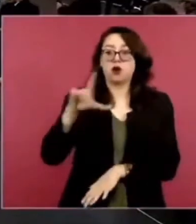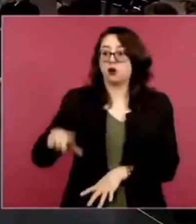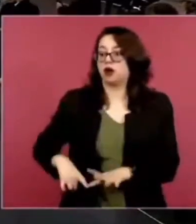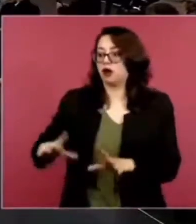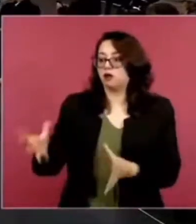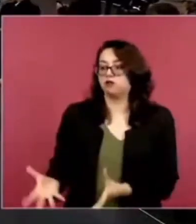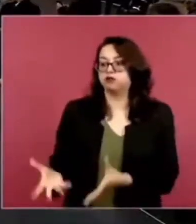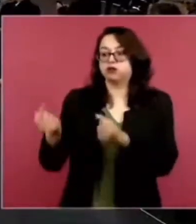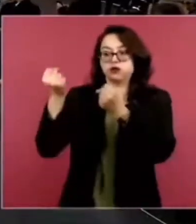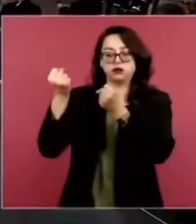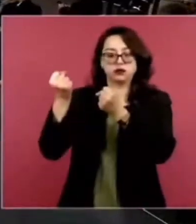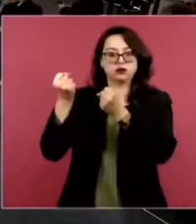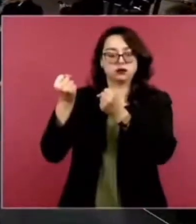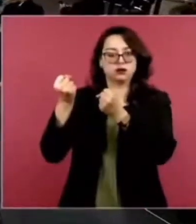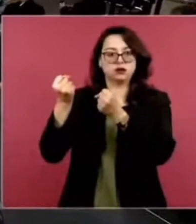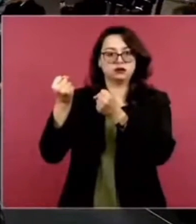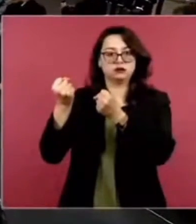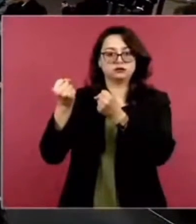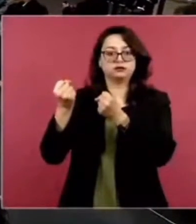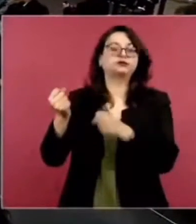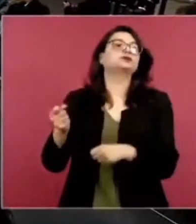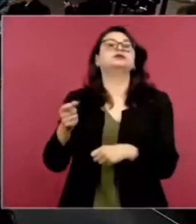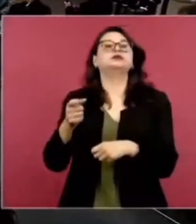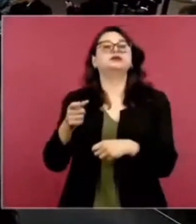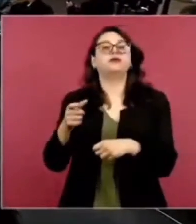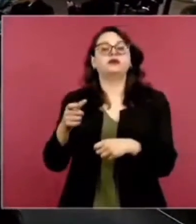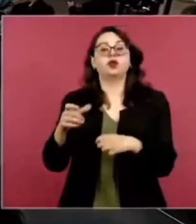Las comunicaciones,